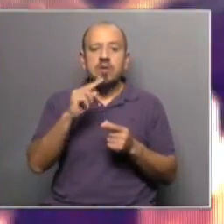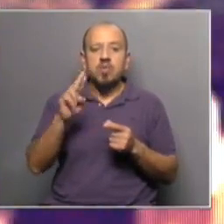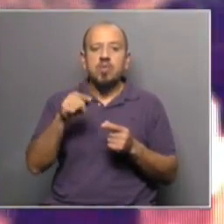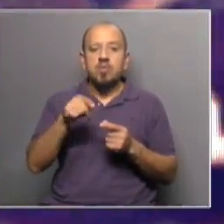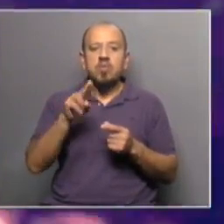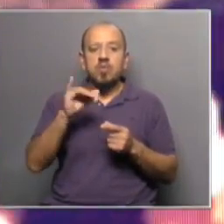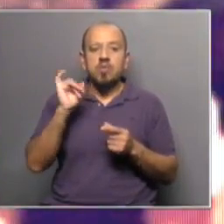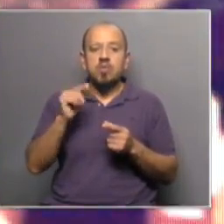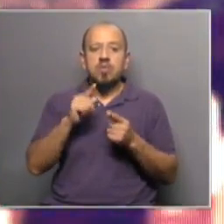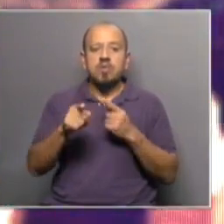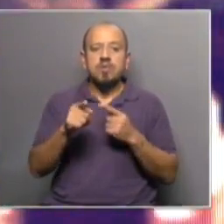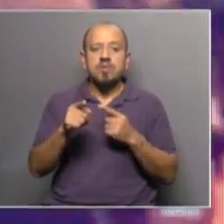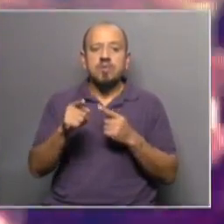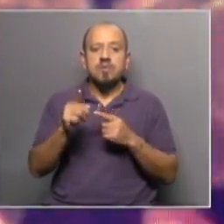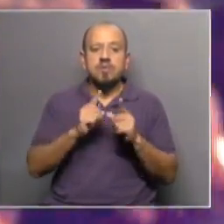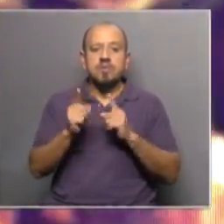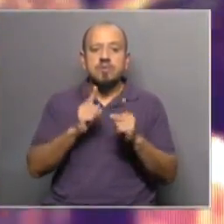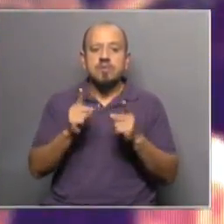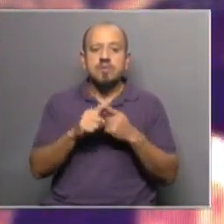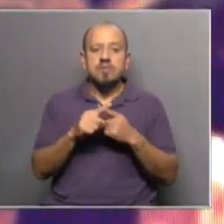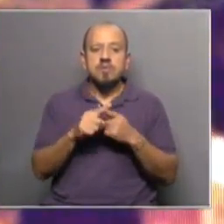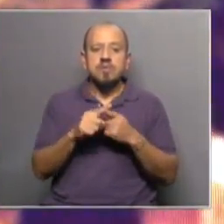fic.edu.uy, que es la Facultad de Información y Comunicación.